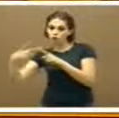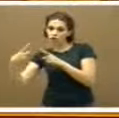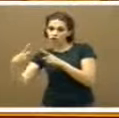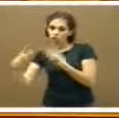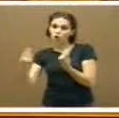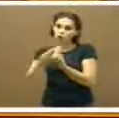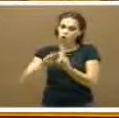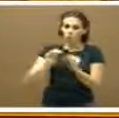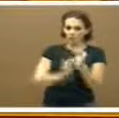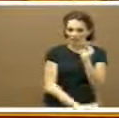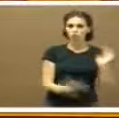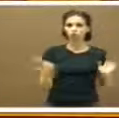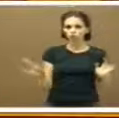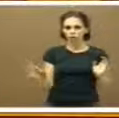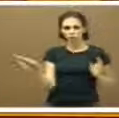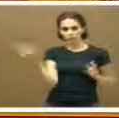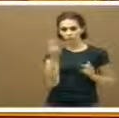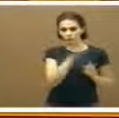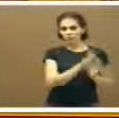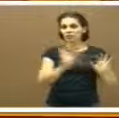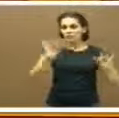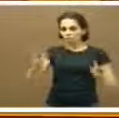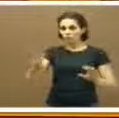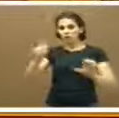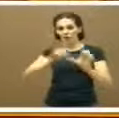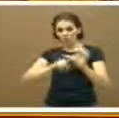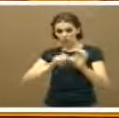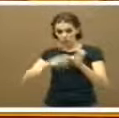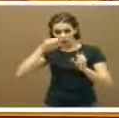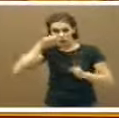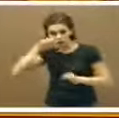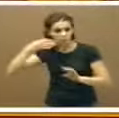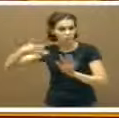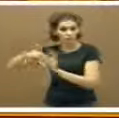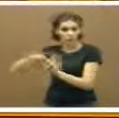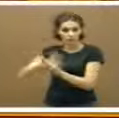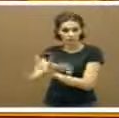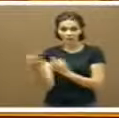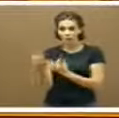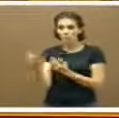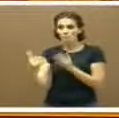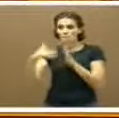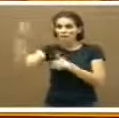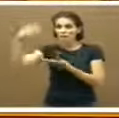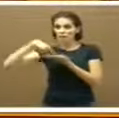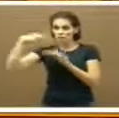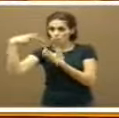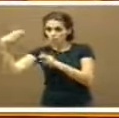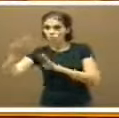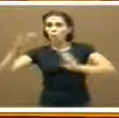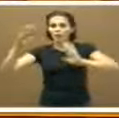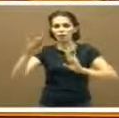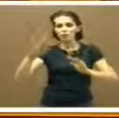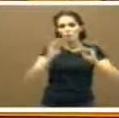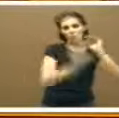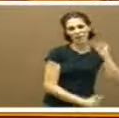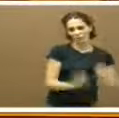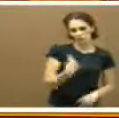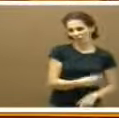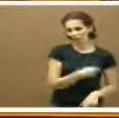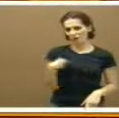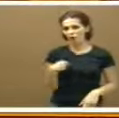la saciedad, pero en la extrema ruptura real ese más con menos se traduce en más impuestos con menos sanidad, señor